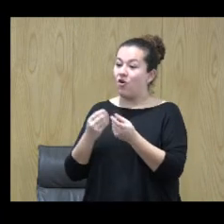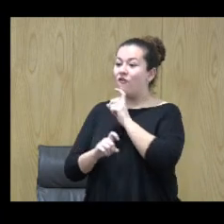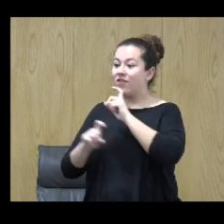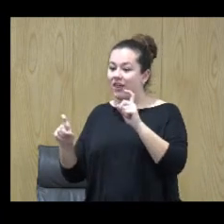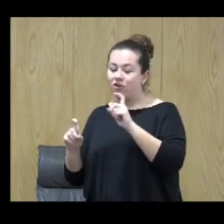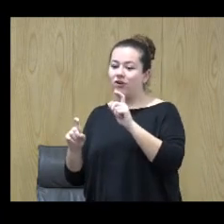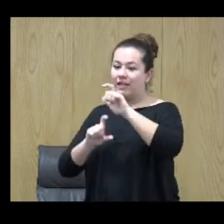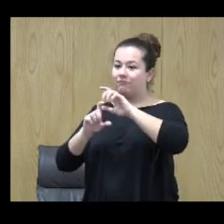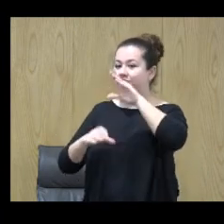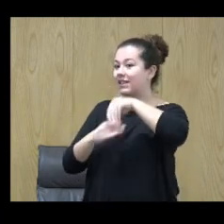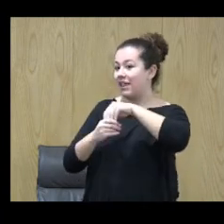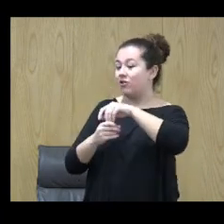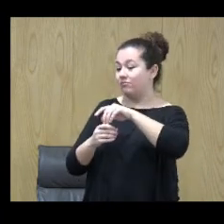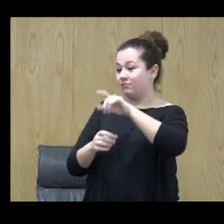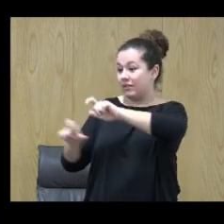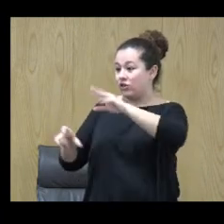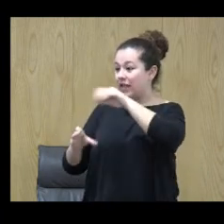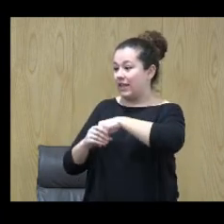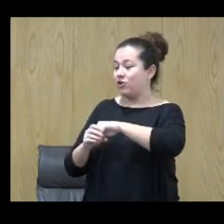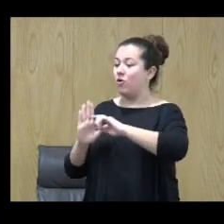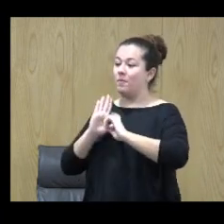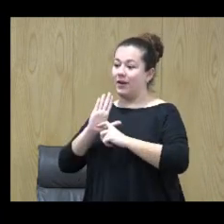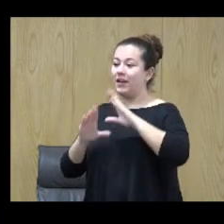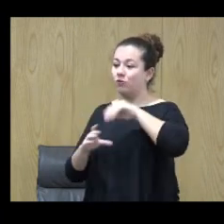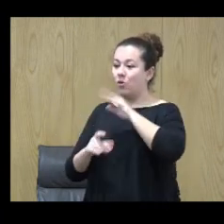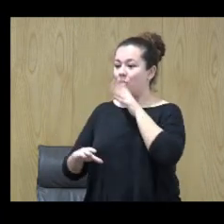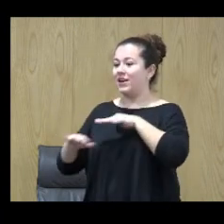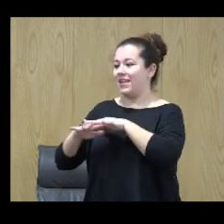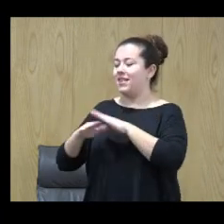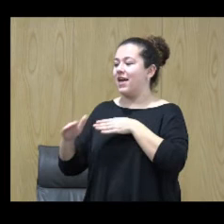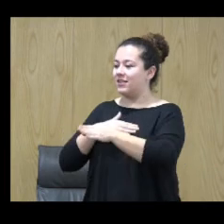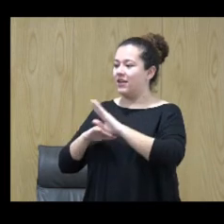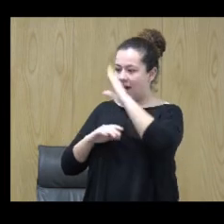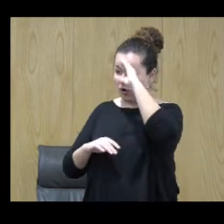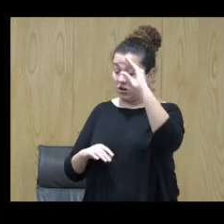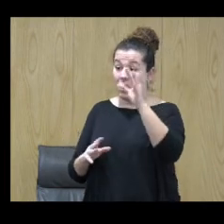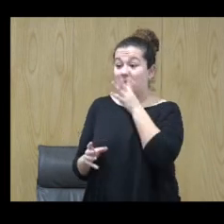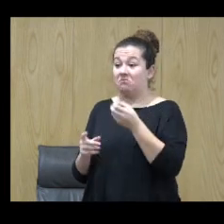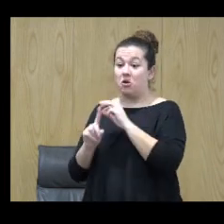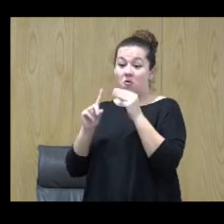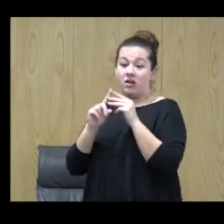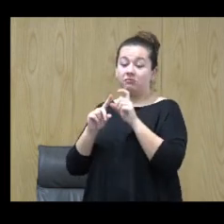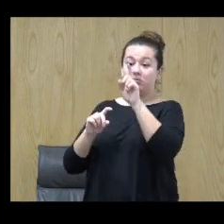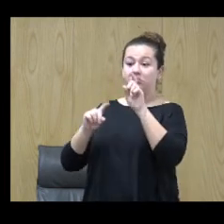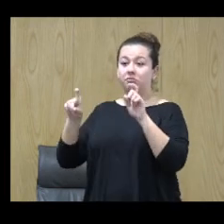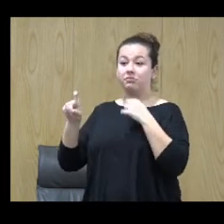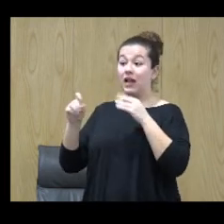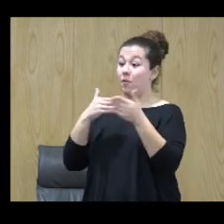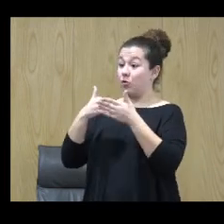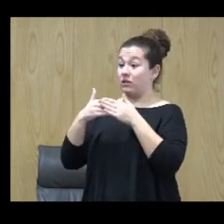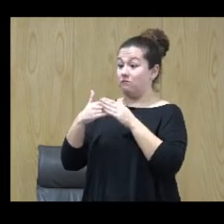entidades miembros de Plena Inclusión a través de la red de accesibilidad cognitiva. Bueno, navegando un poco en la web, en la portada podéis